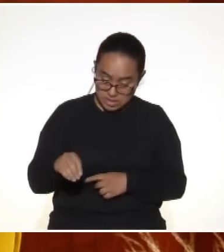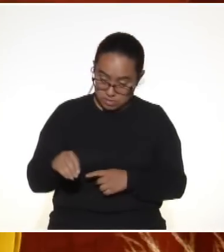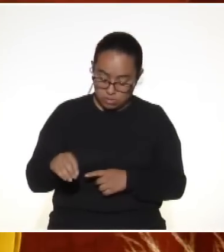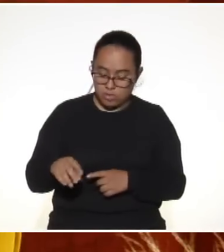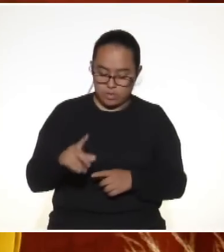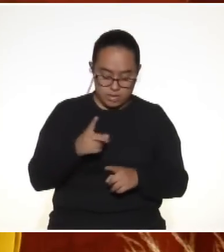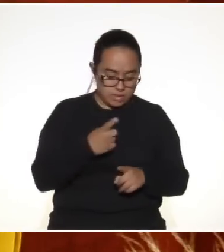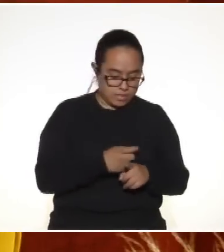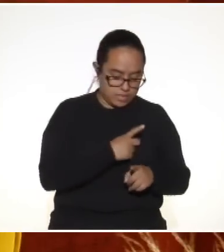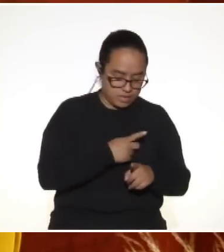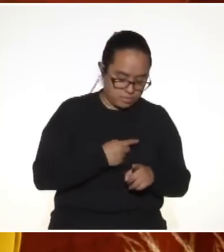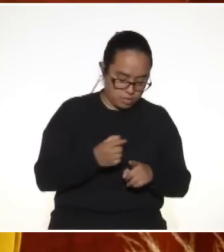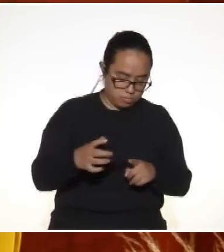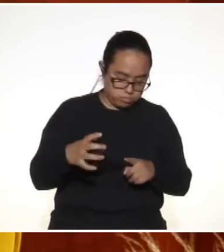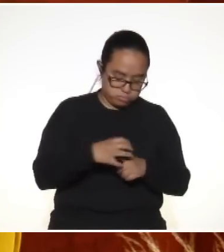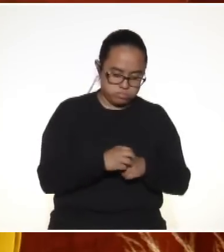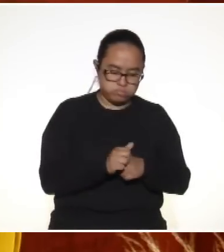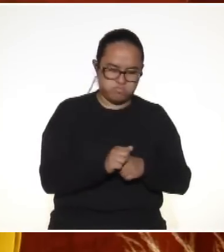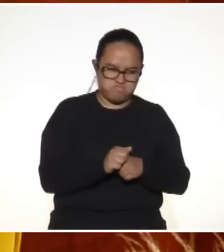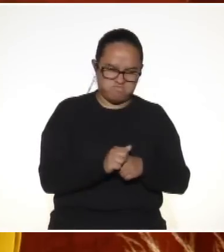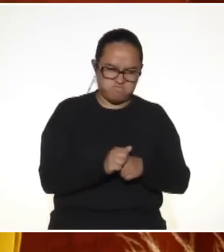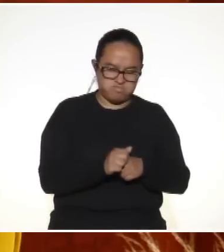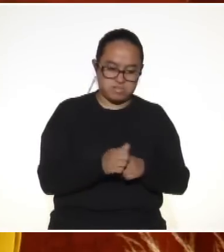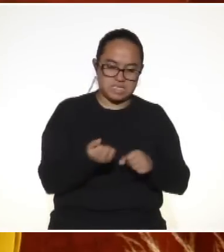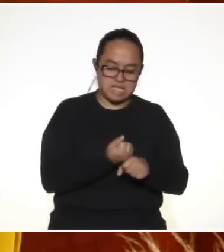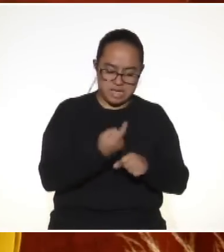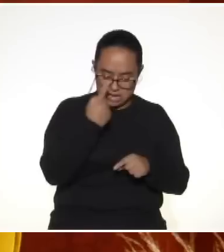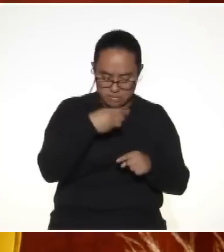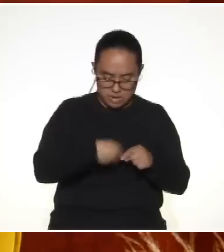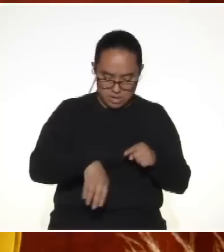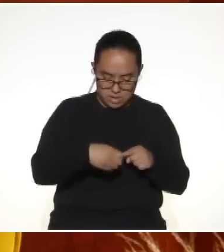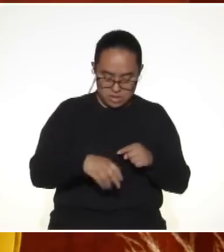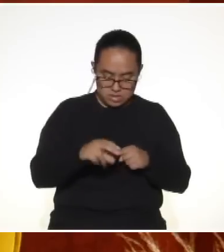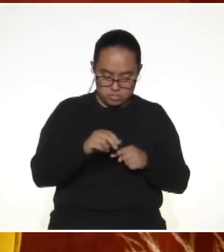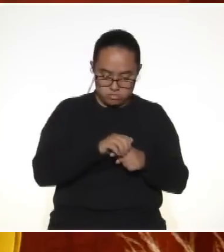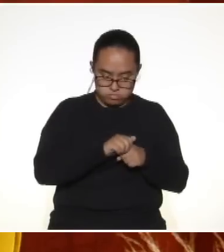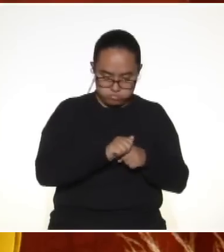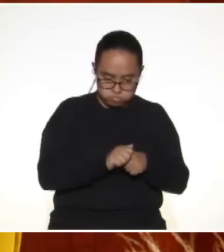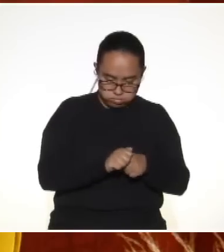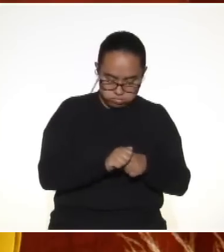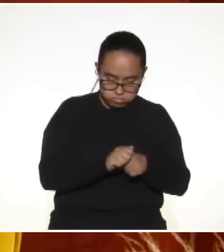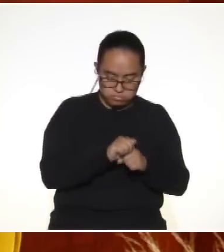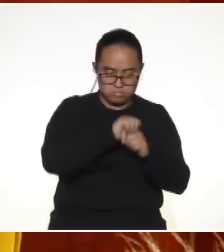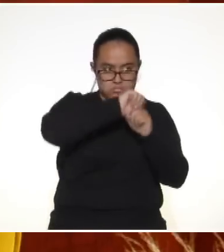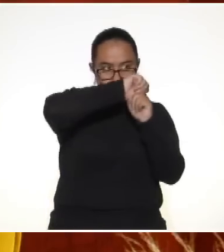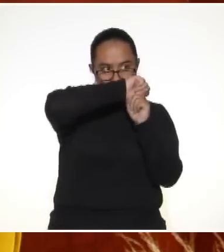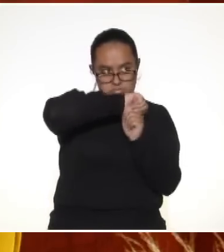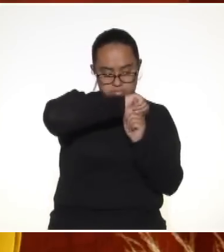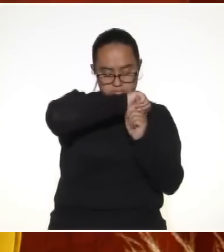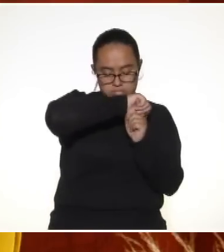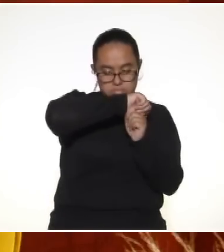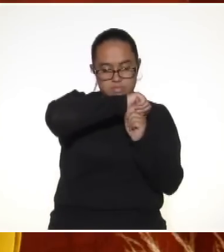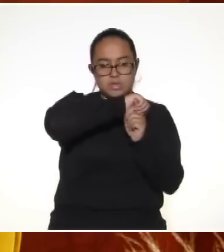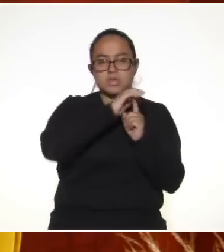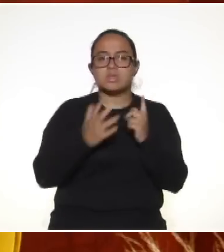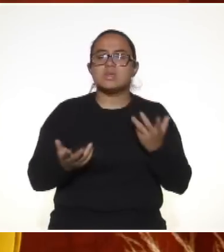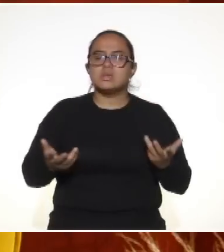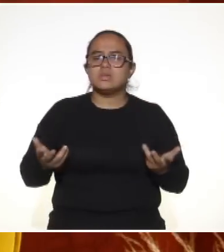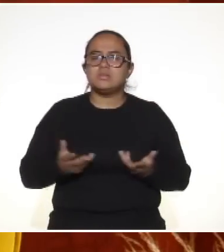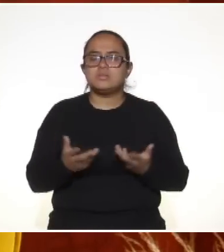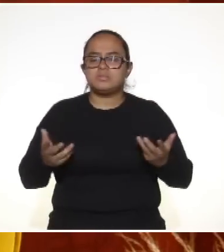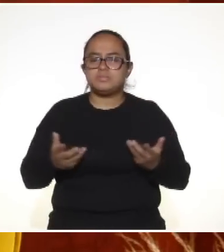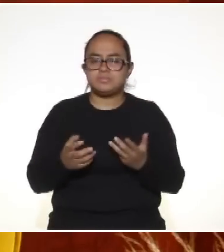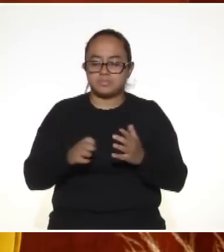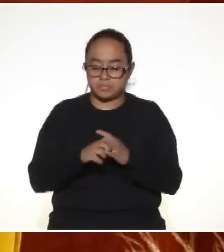la hemorragia con los mismos métodos que platicamos. Presión, elevación. Sí. ¿Y qué vamos a hacer con